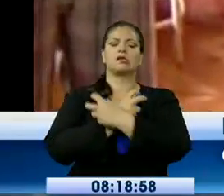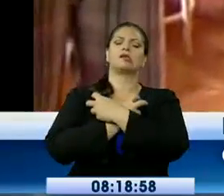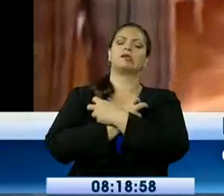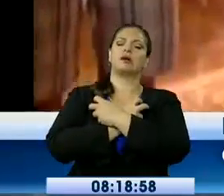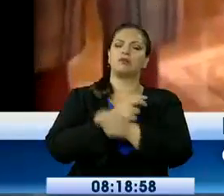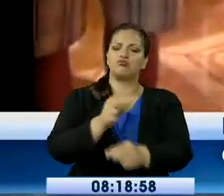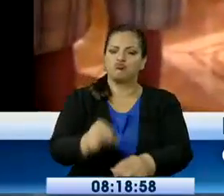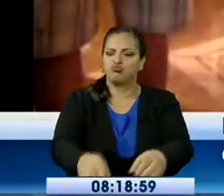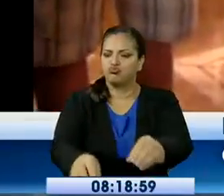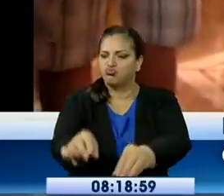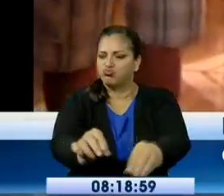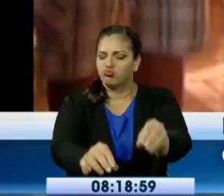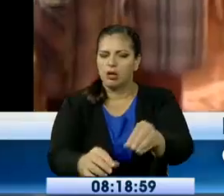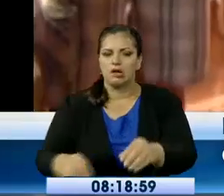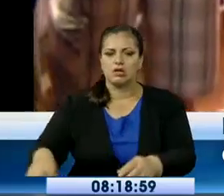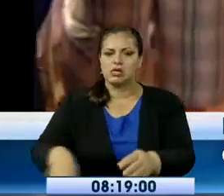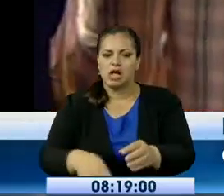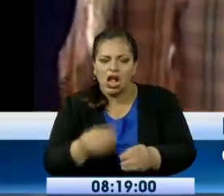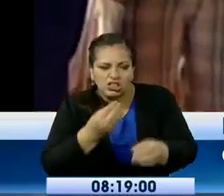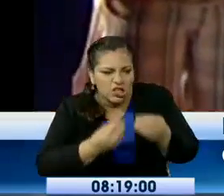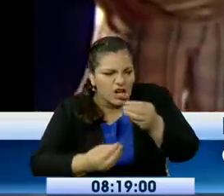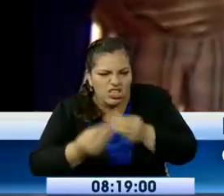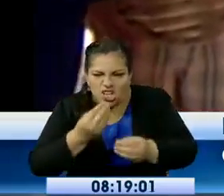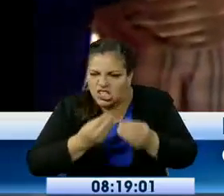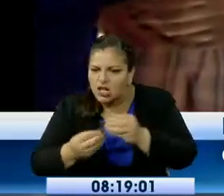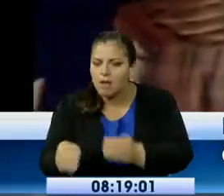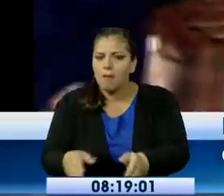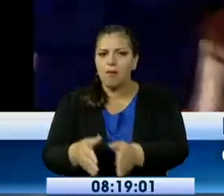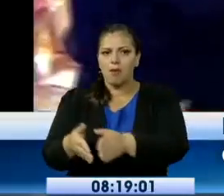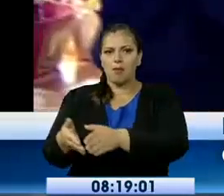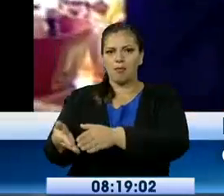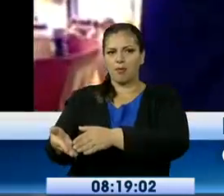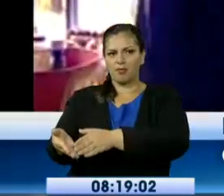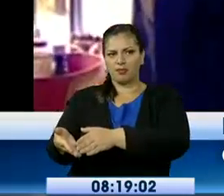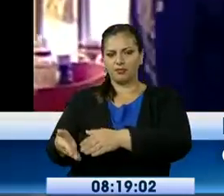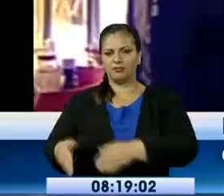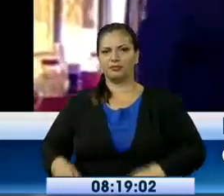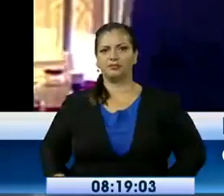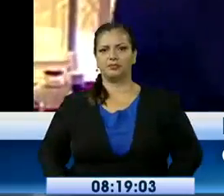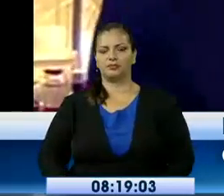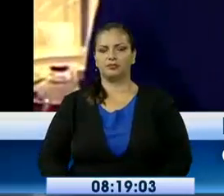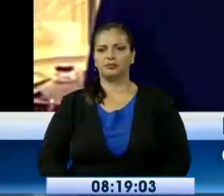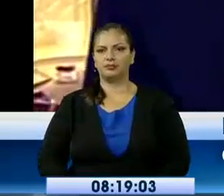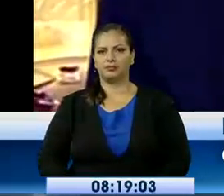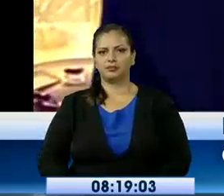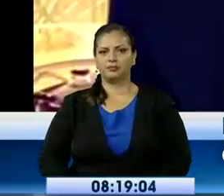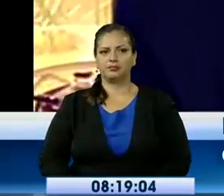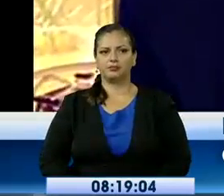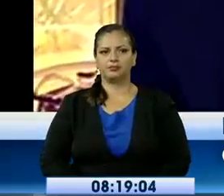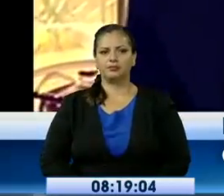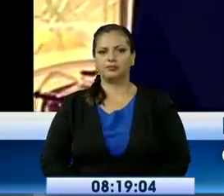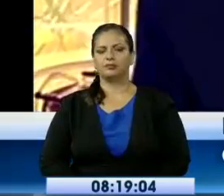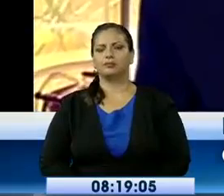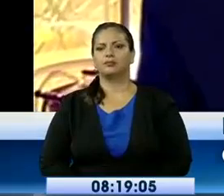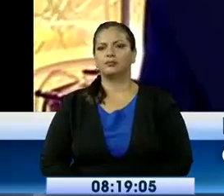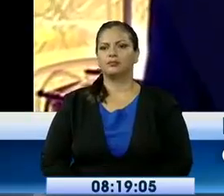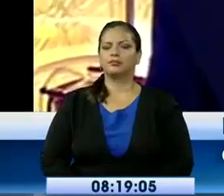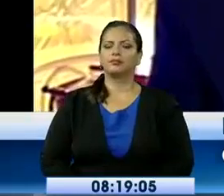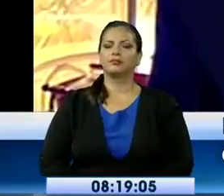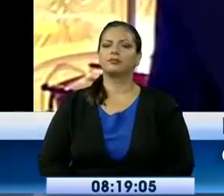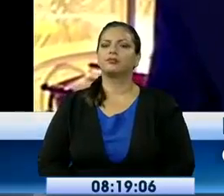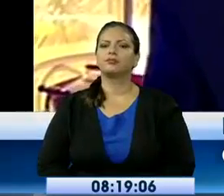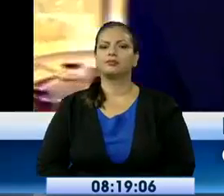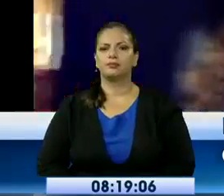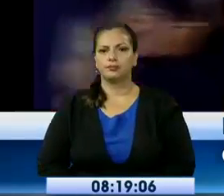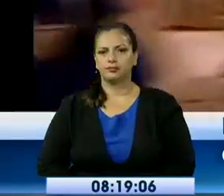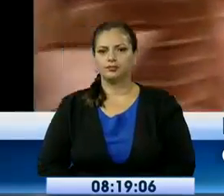dos patas, abogada, claro, en todos lados. Contra las de cuatro patas vamos a combatirlas. Es medio difícil, pero bueno, por lo menos contra las de